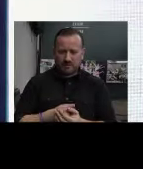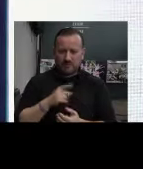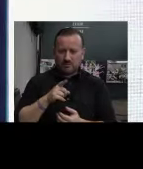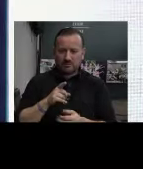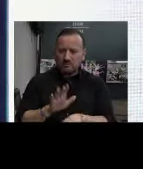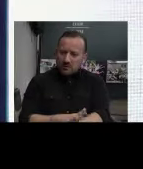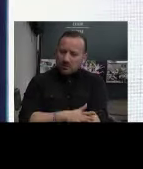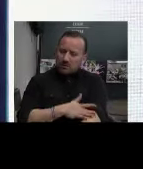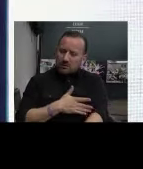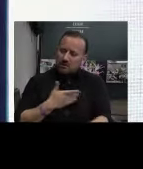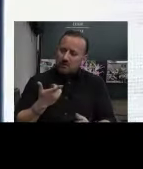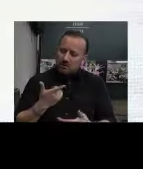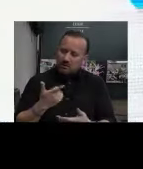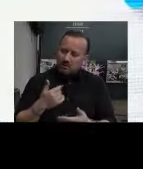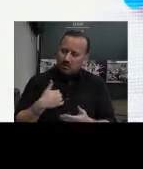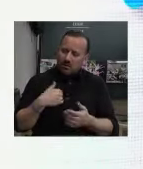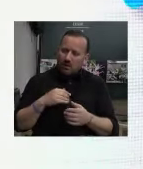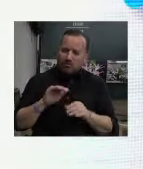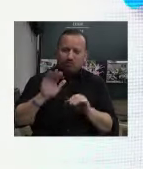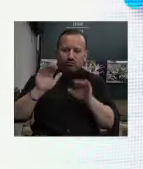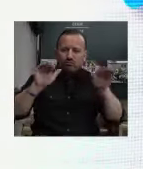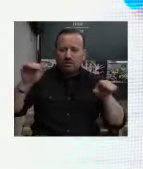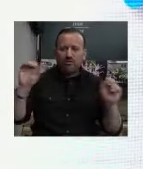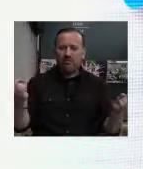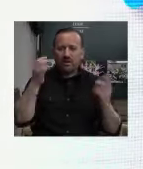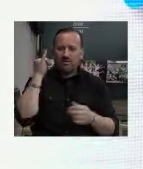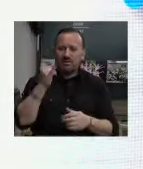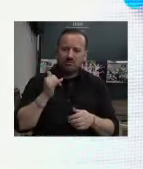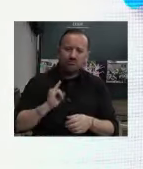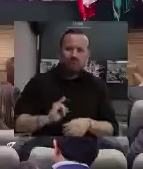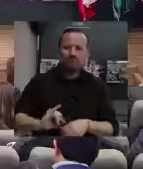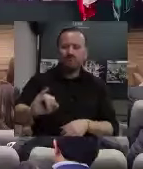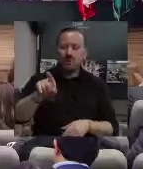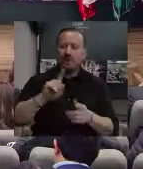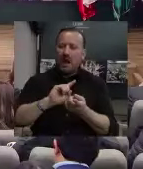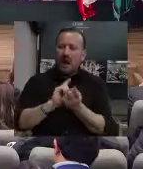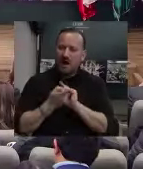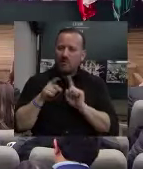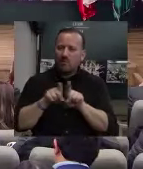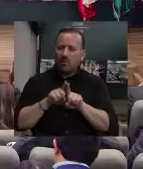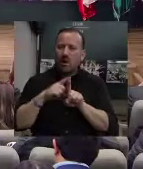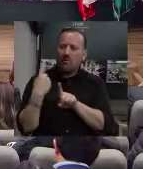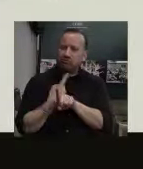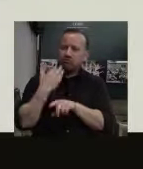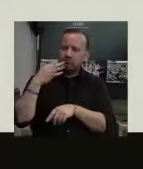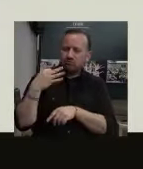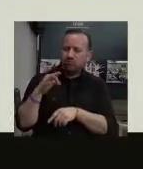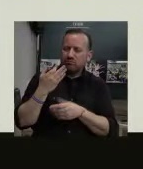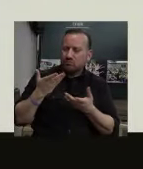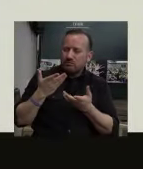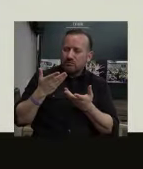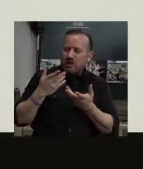emociona eso toca vidas para siempre eso es lo que transforma el relato lo que le da